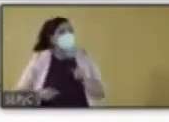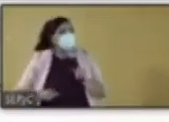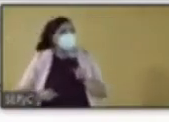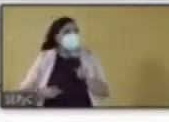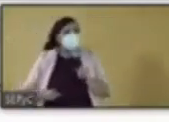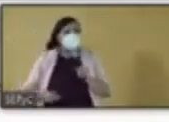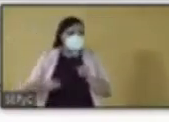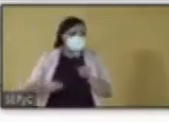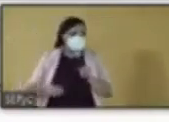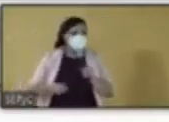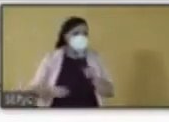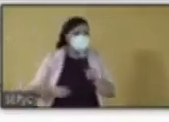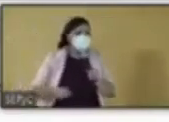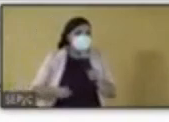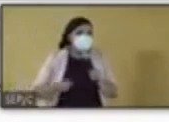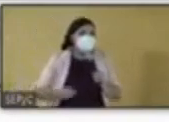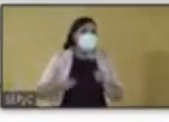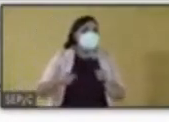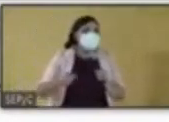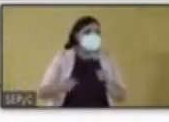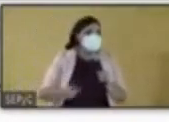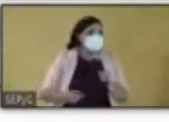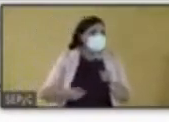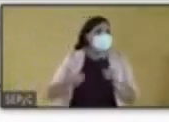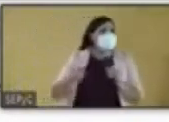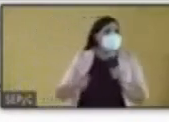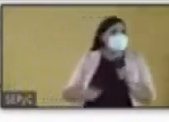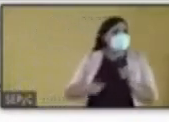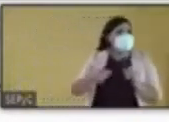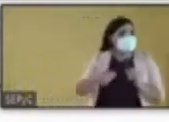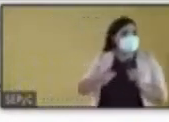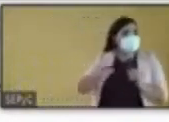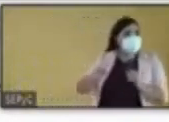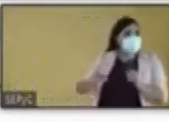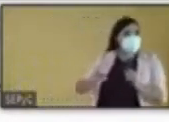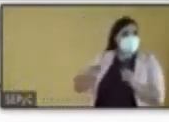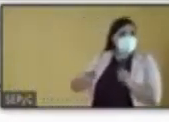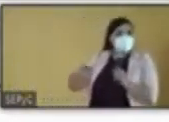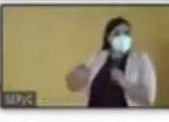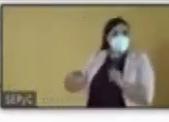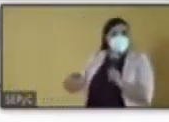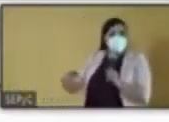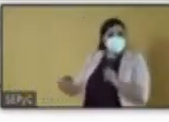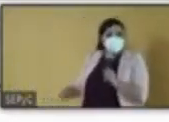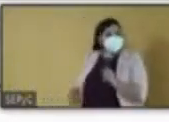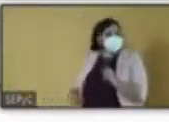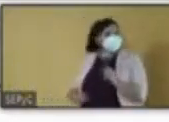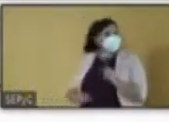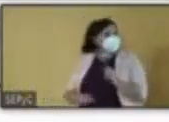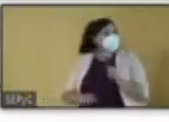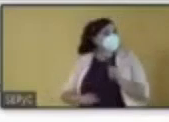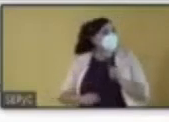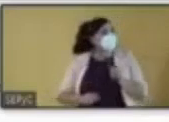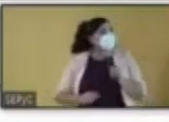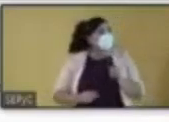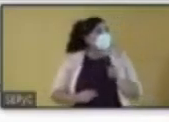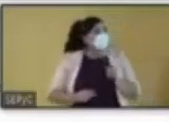hacer coincidir que todo ese patrimonio lo constituí a raíz de esos trabajos o esos empleos que yo vine